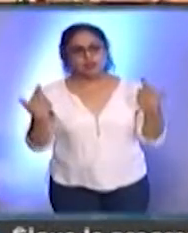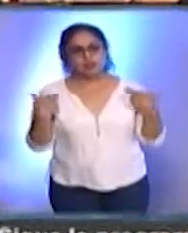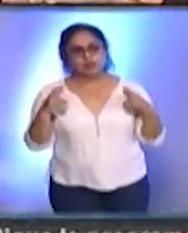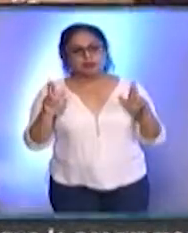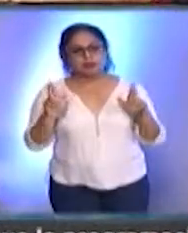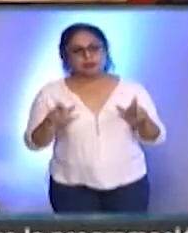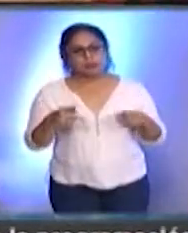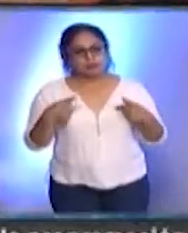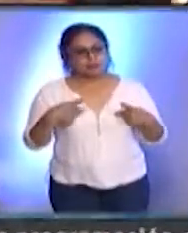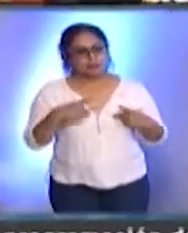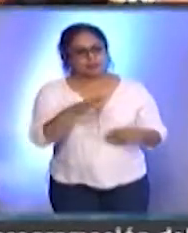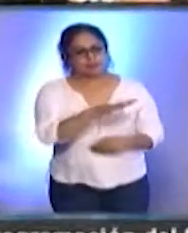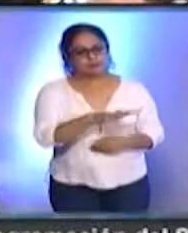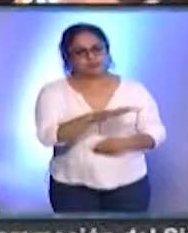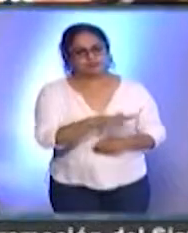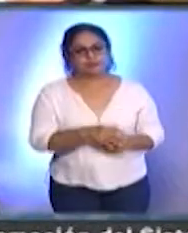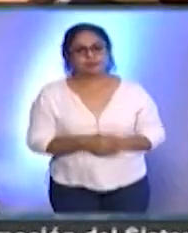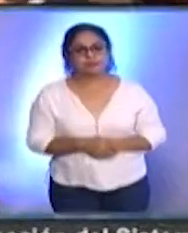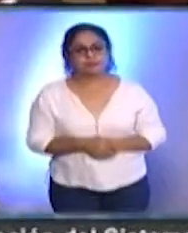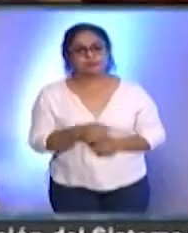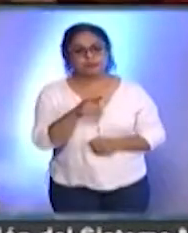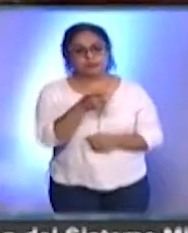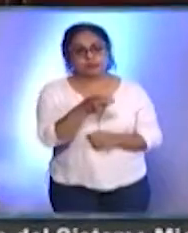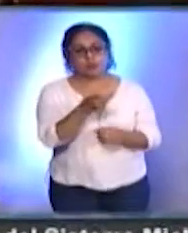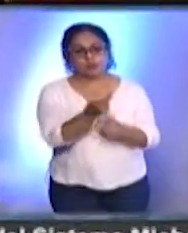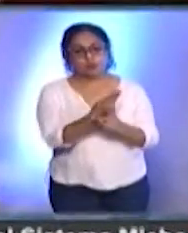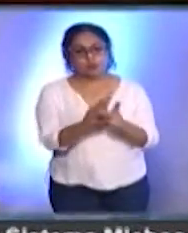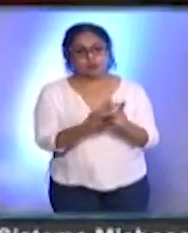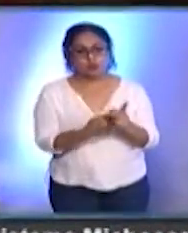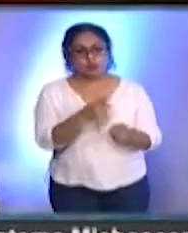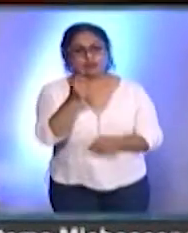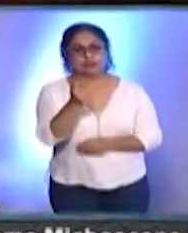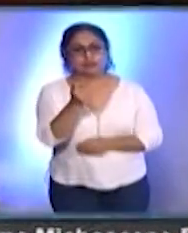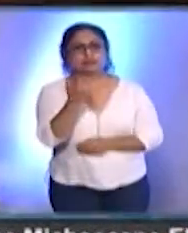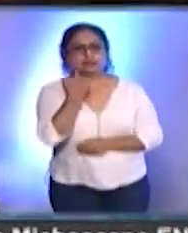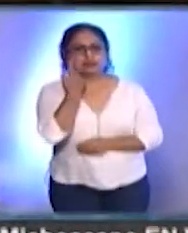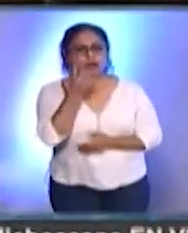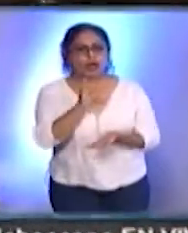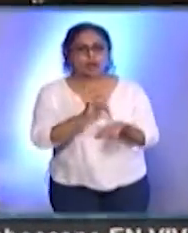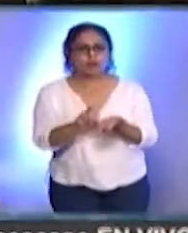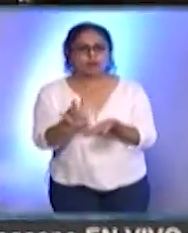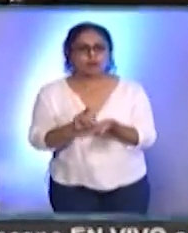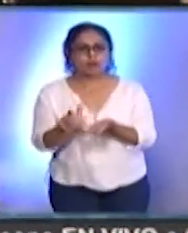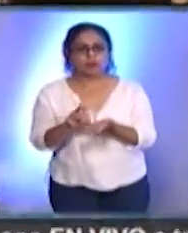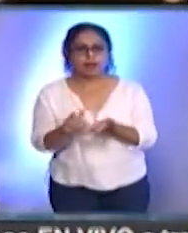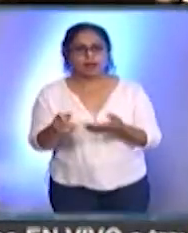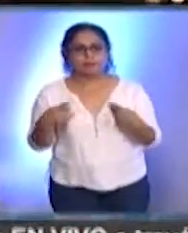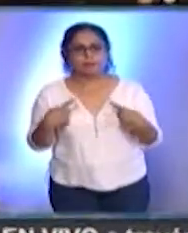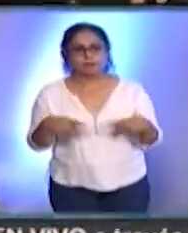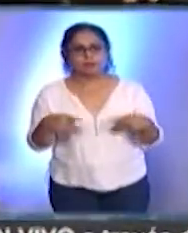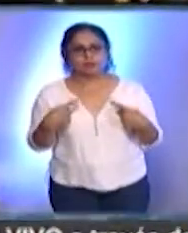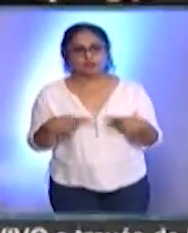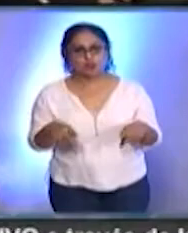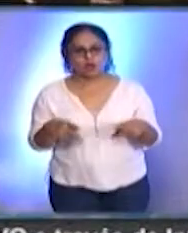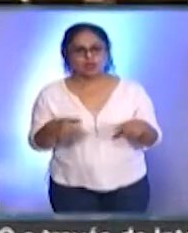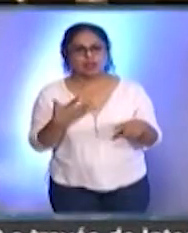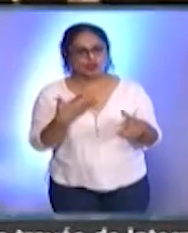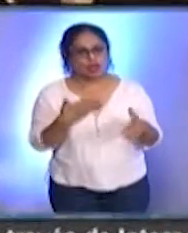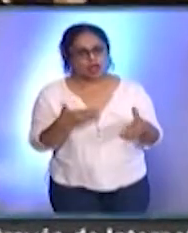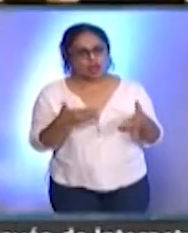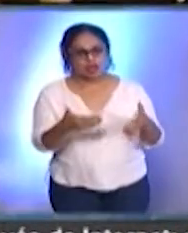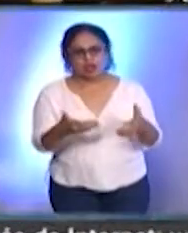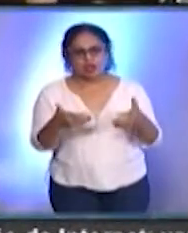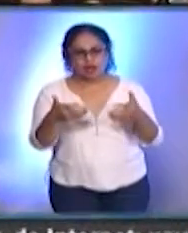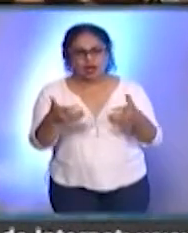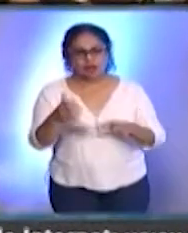de la sociedad. Dicho programa tiene como propósito apoyar a los habitantes del municipio con domicilios en media